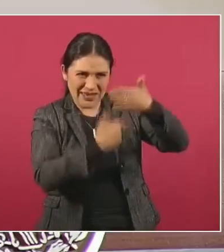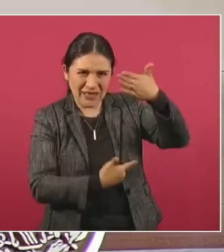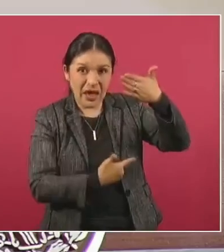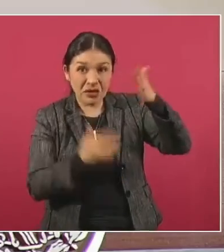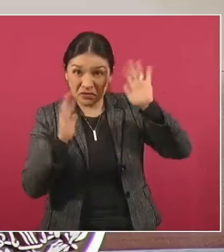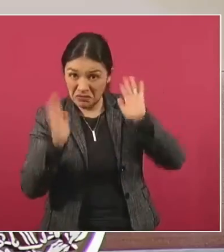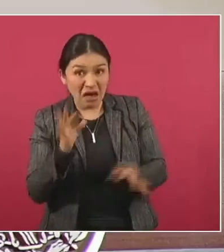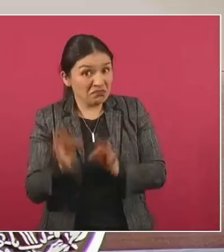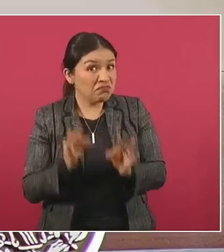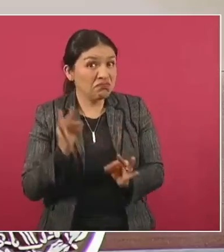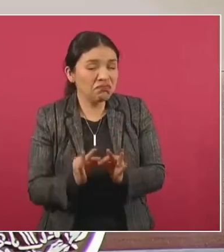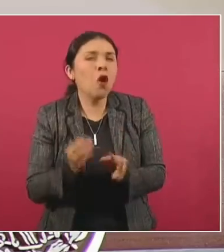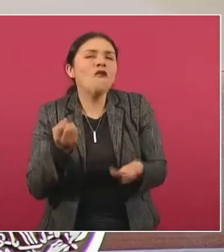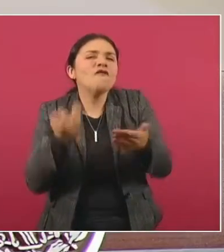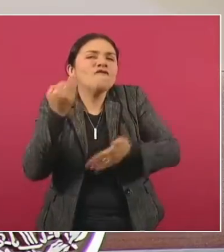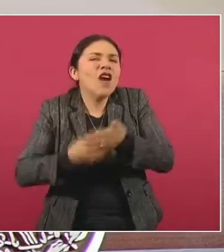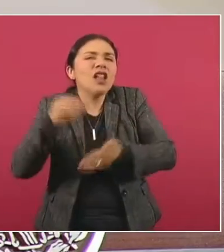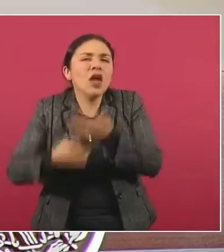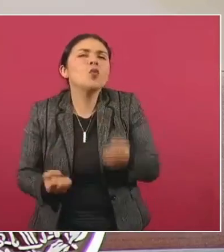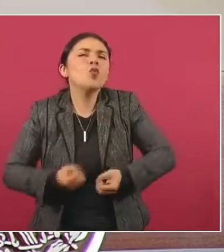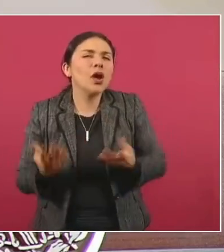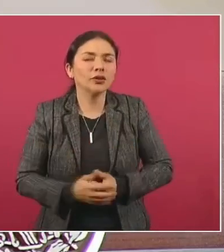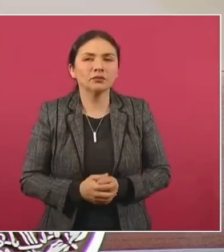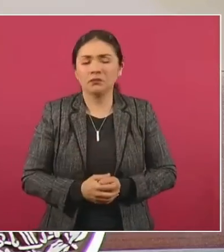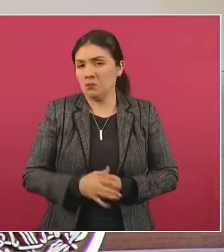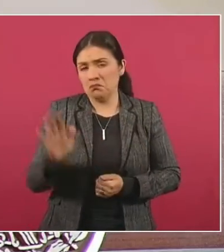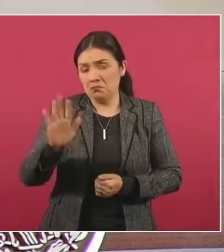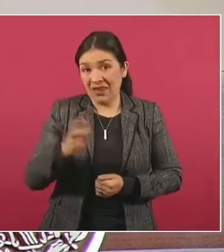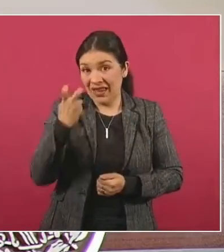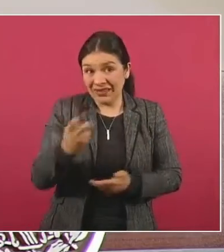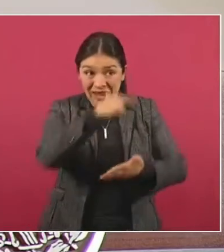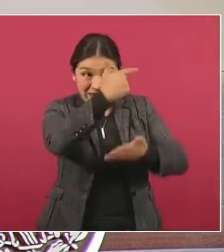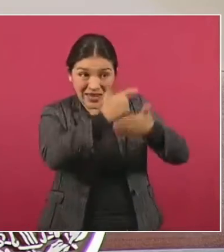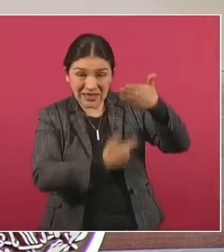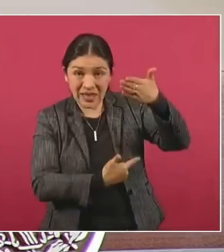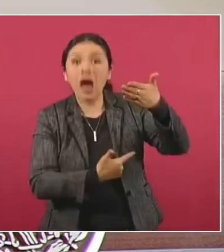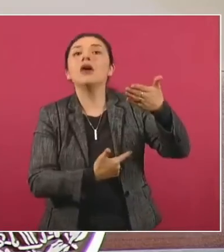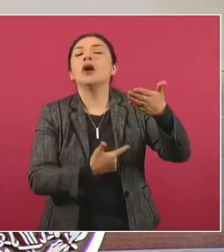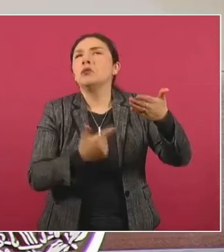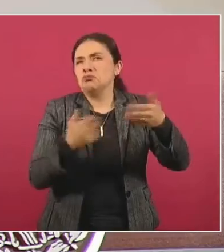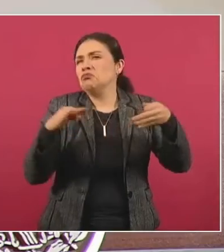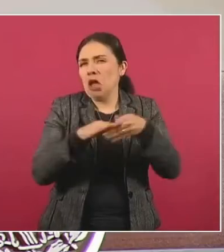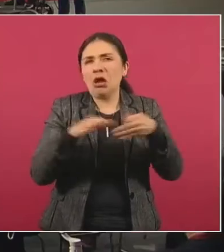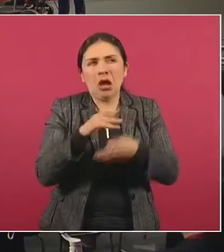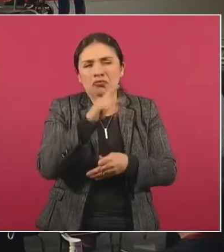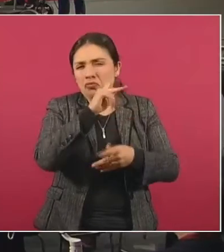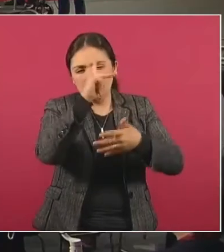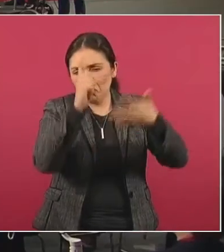esa lista ya prácticamente todos pagaron y los que no pagaron ya se encuentran en otros procesos administrativos.